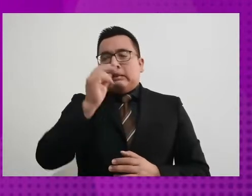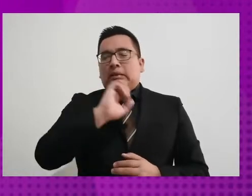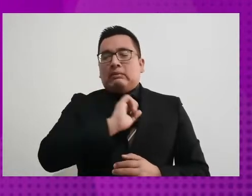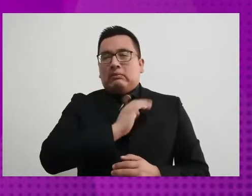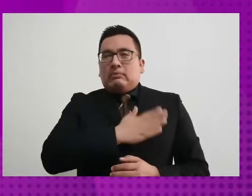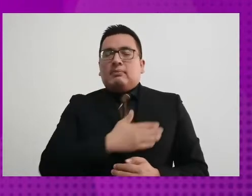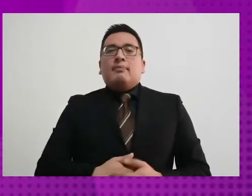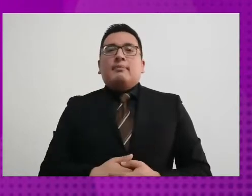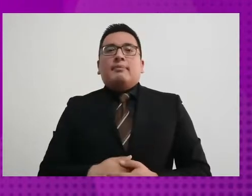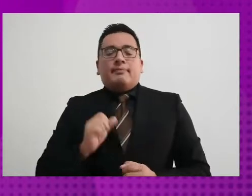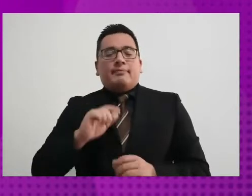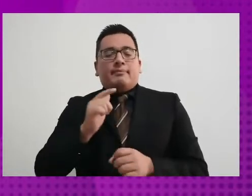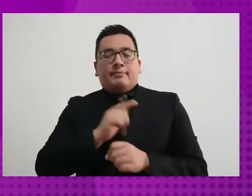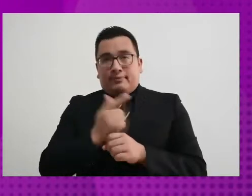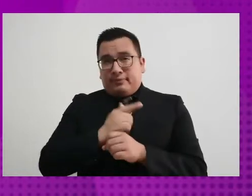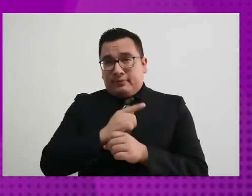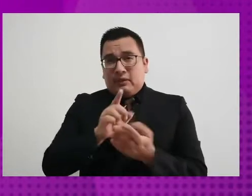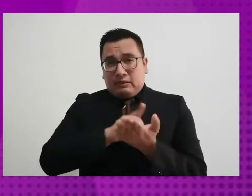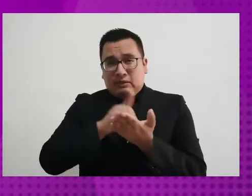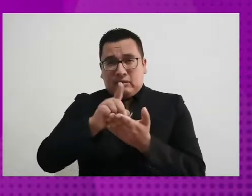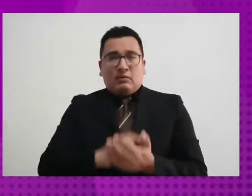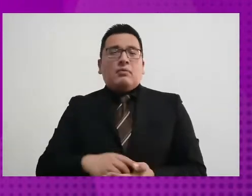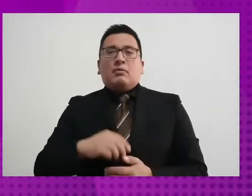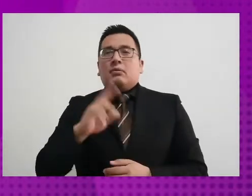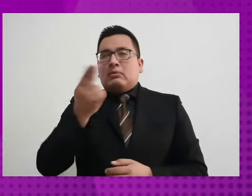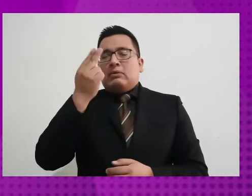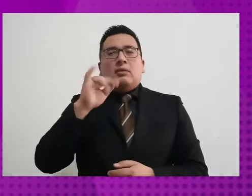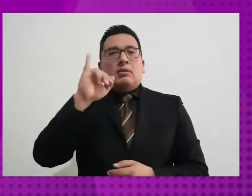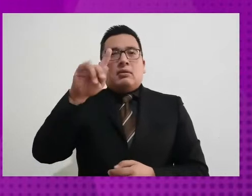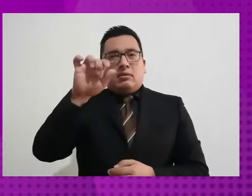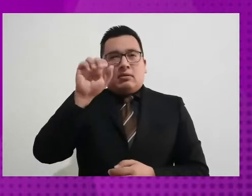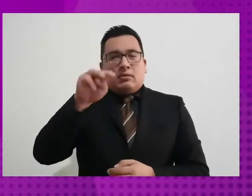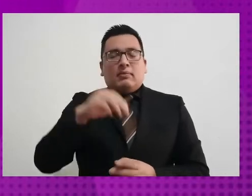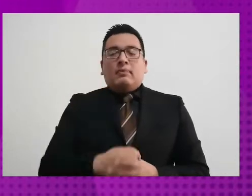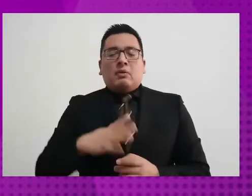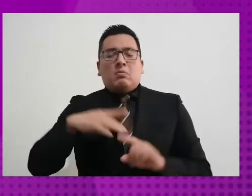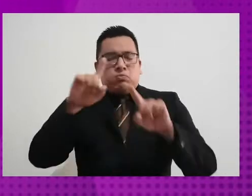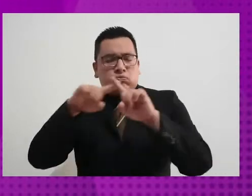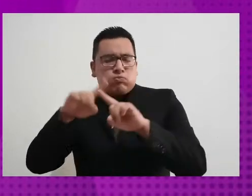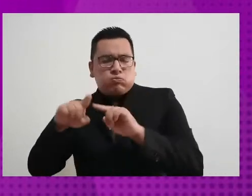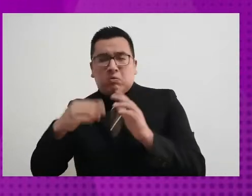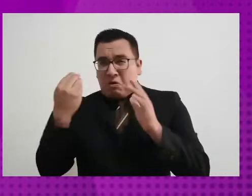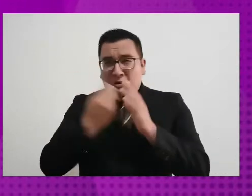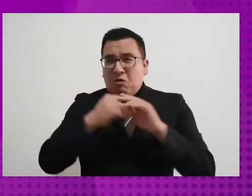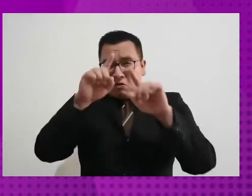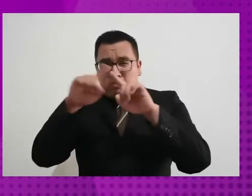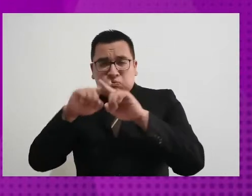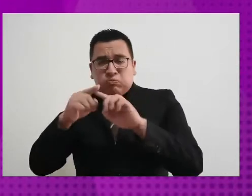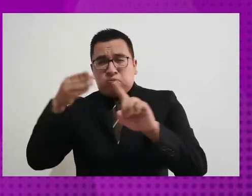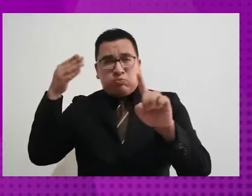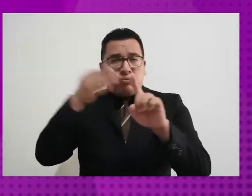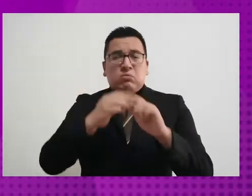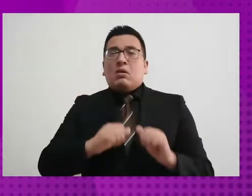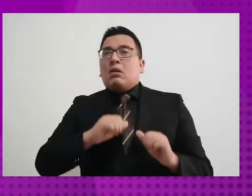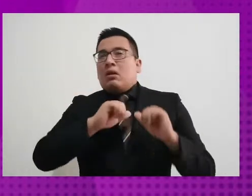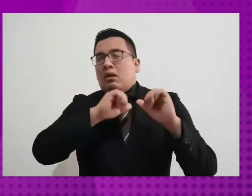Complutense de Madrid y licenciada en Derecho por el ITAM. Cuenta con diversos diplomados en materia político-electoral y administración